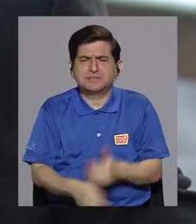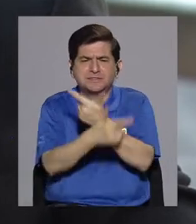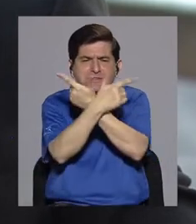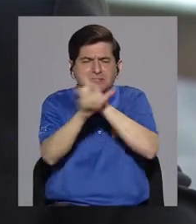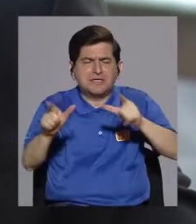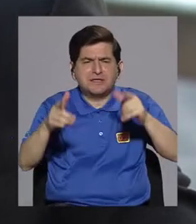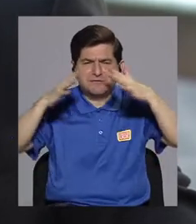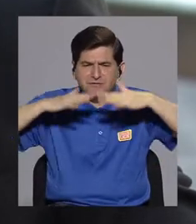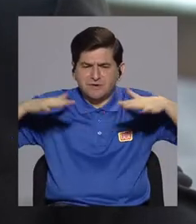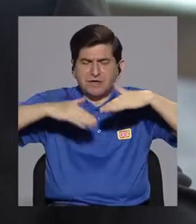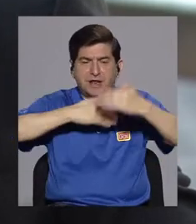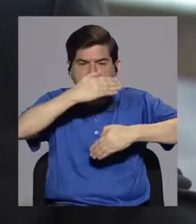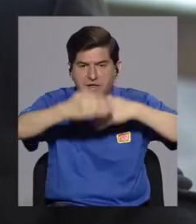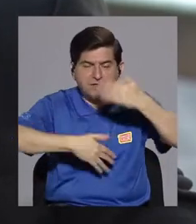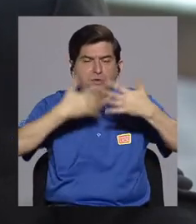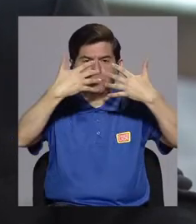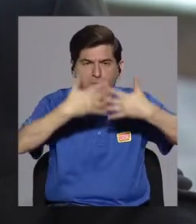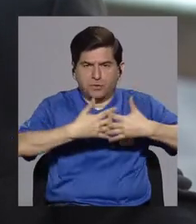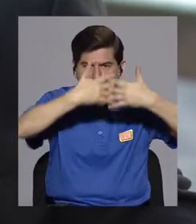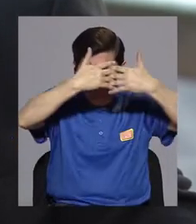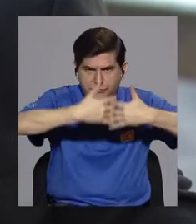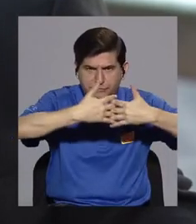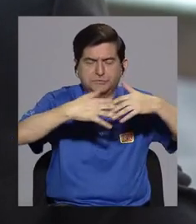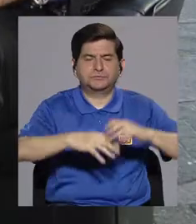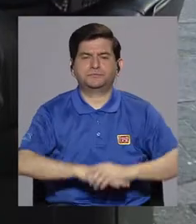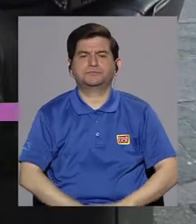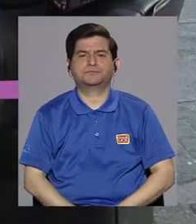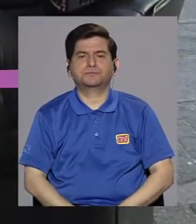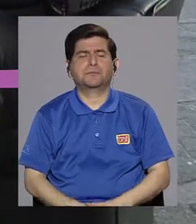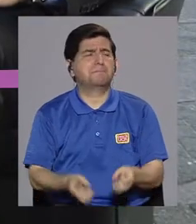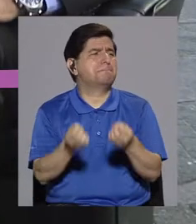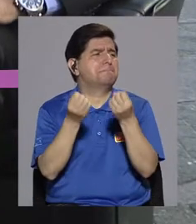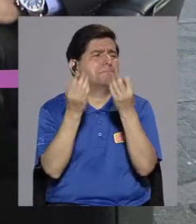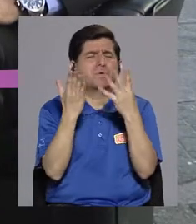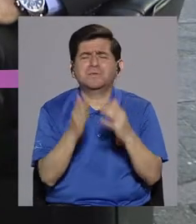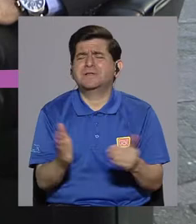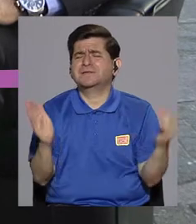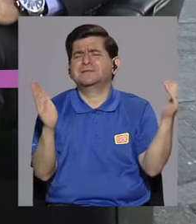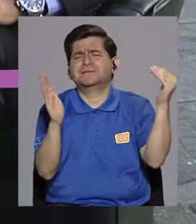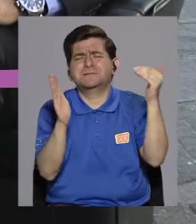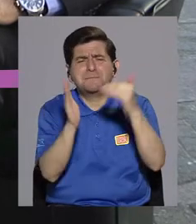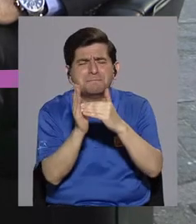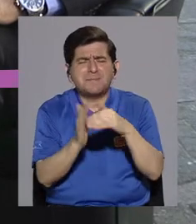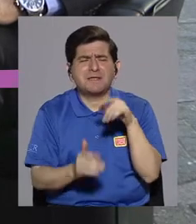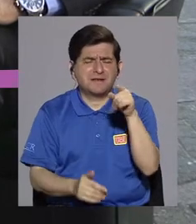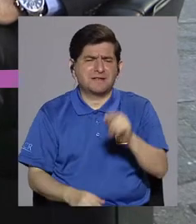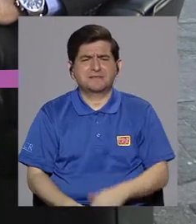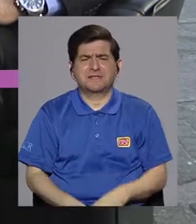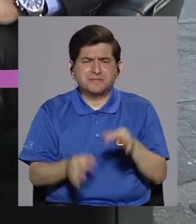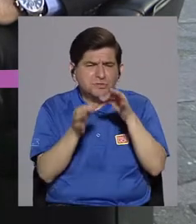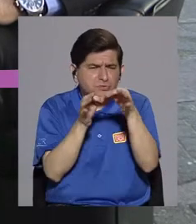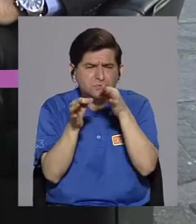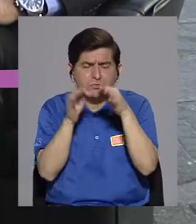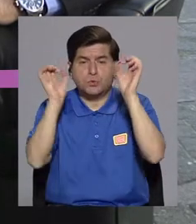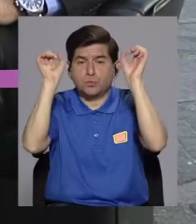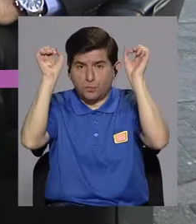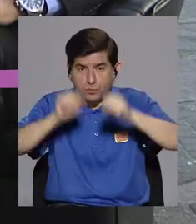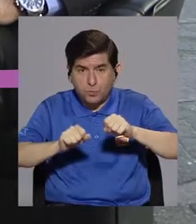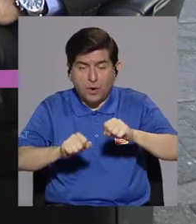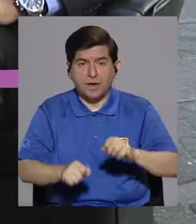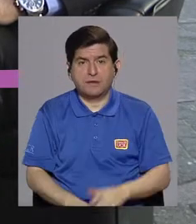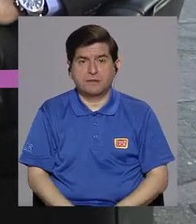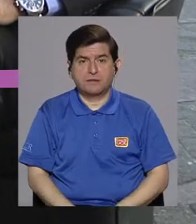ambiente como resultado de los procesos industriales, decenas de miles de moléculas. Muchas de ellas son moléculas que